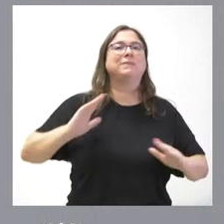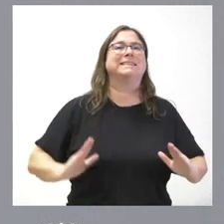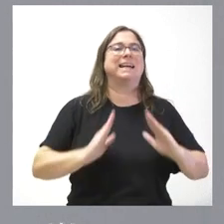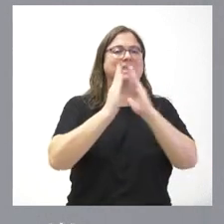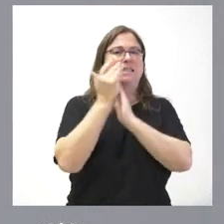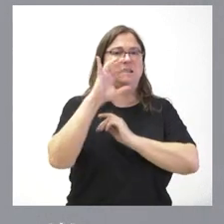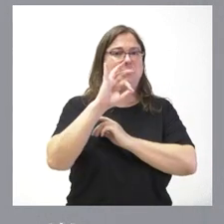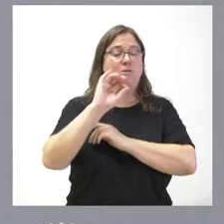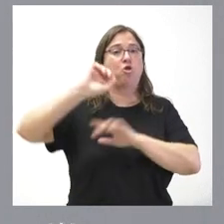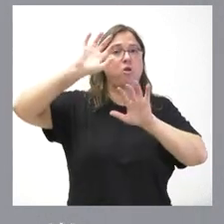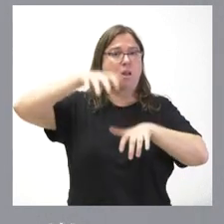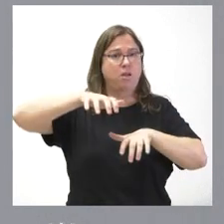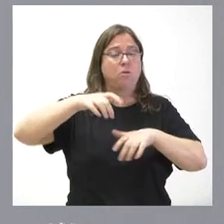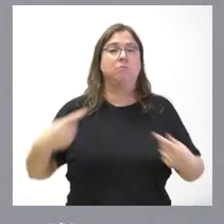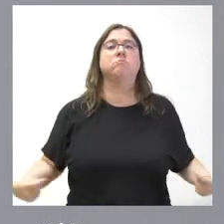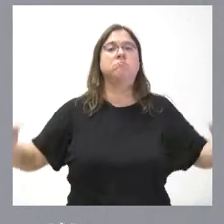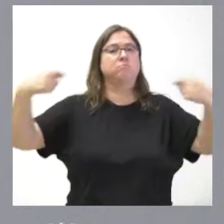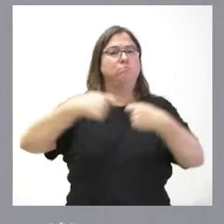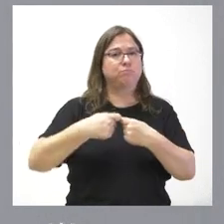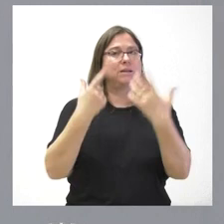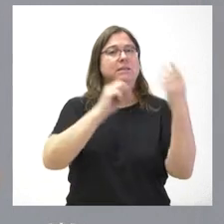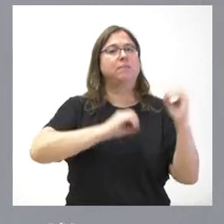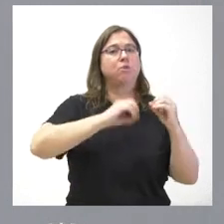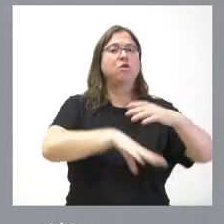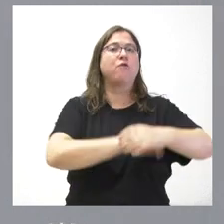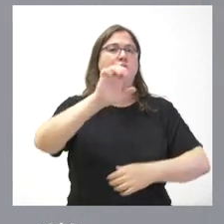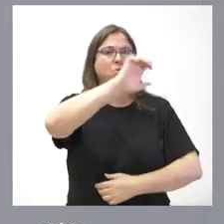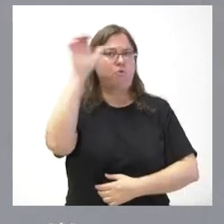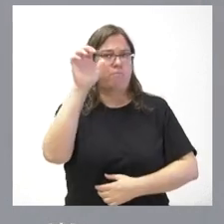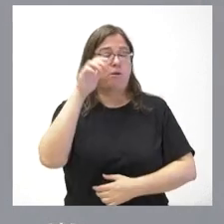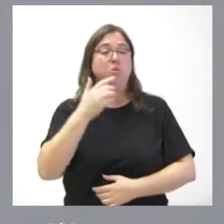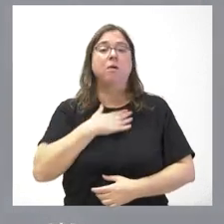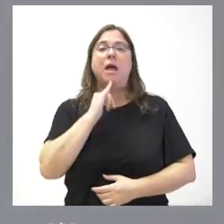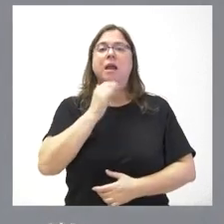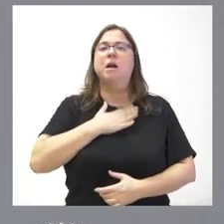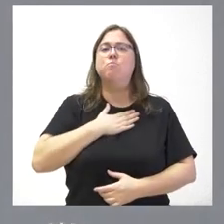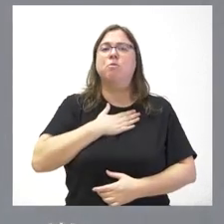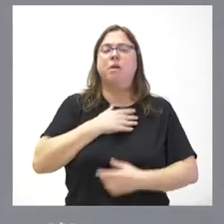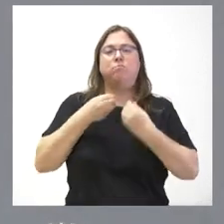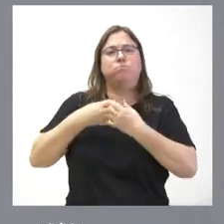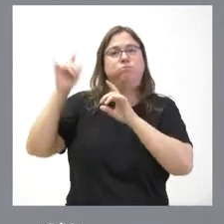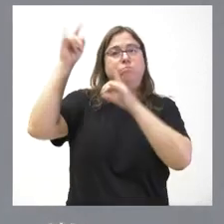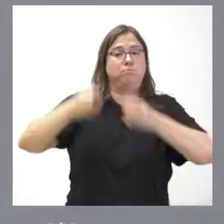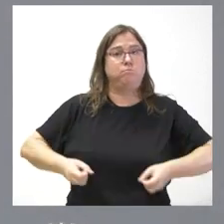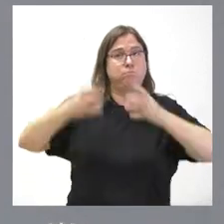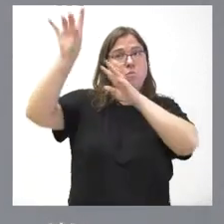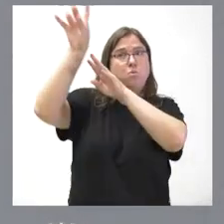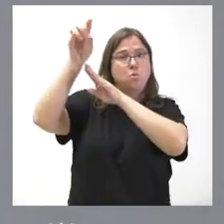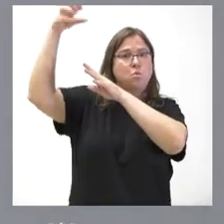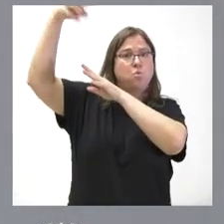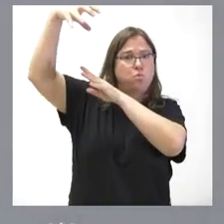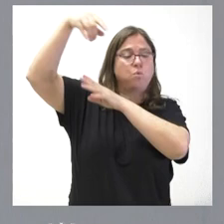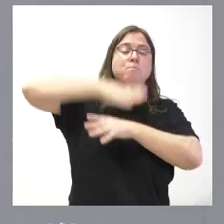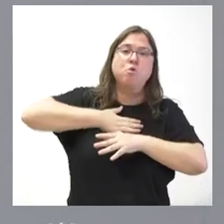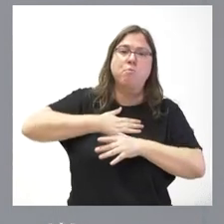cofinanciados al 60 por por los fondos europeos Por tanto se trata de favorecer El autoconsumo energético en edificios e instalaciones de la junta de Castilla de